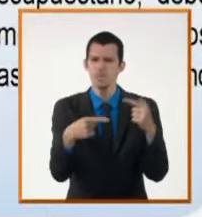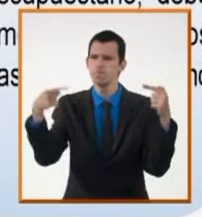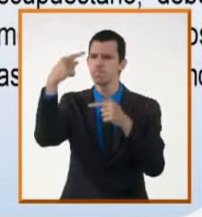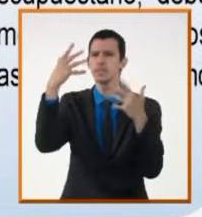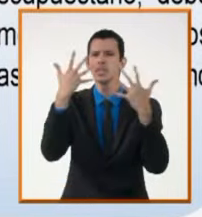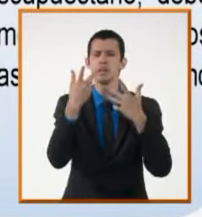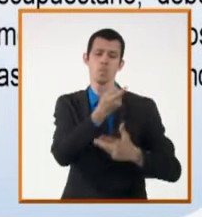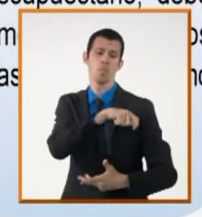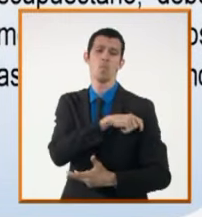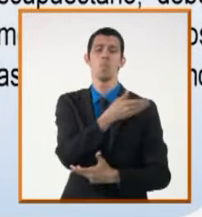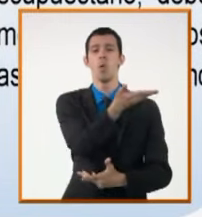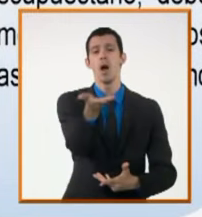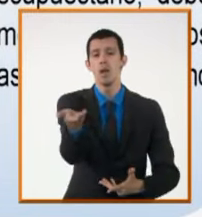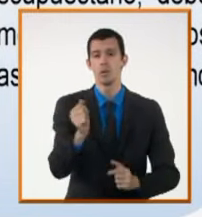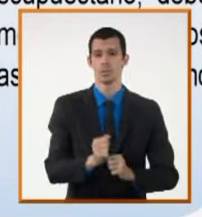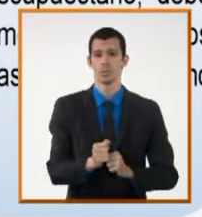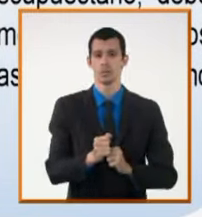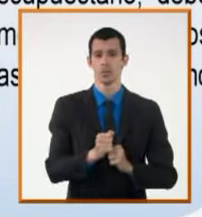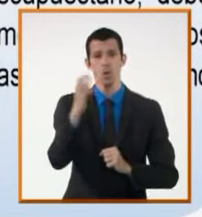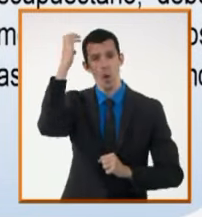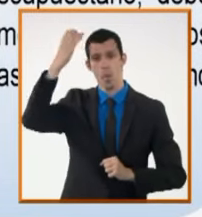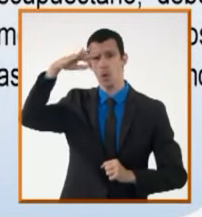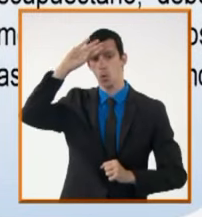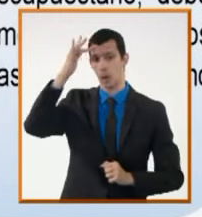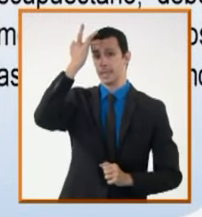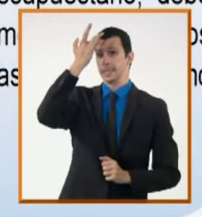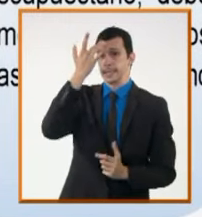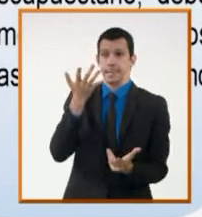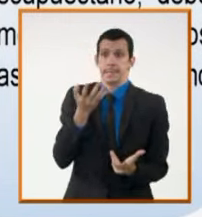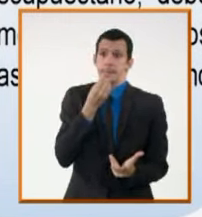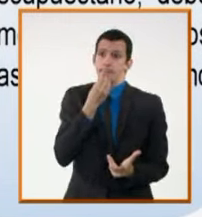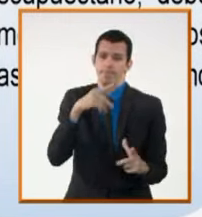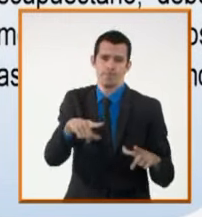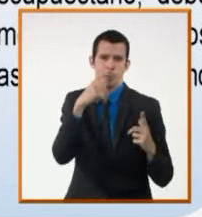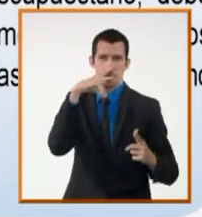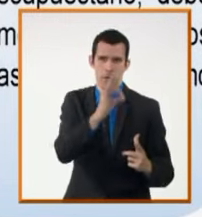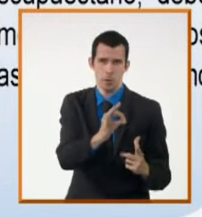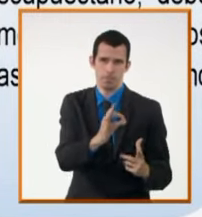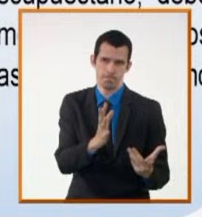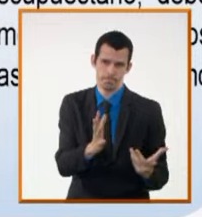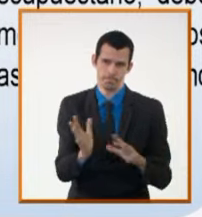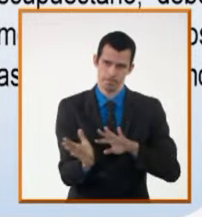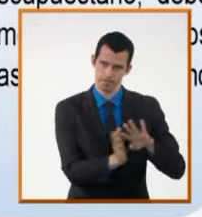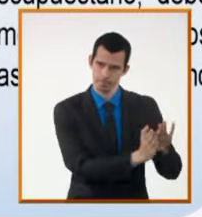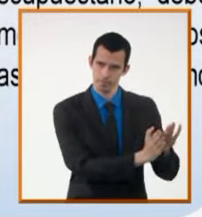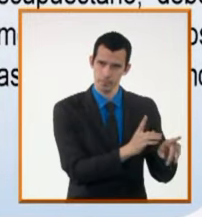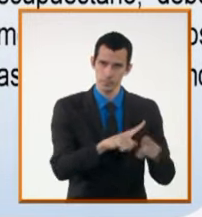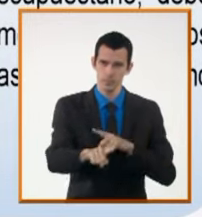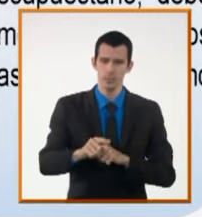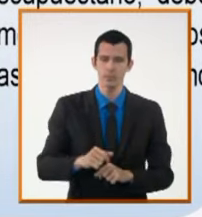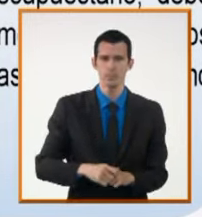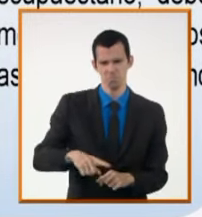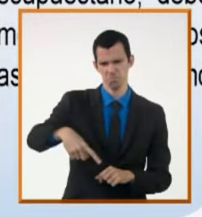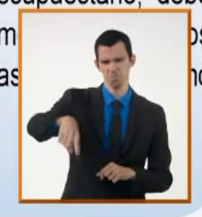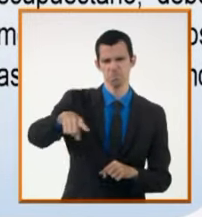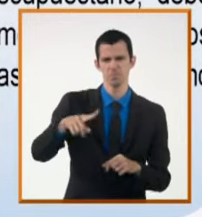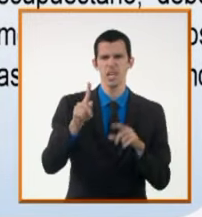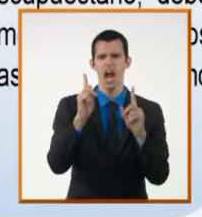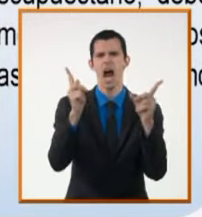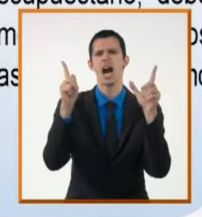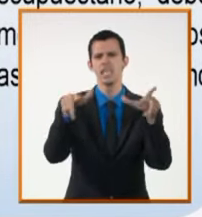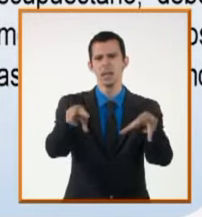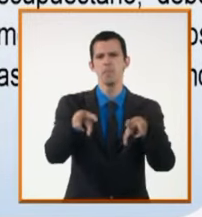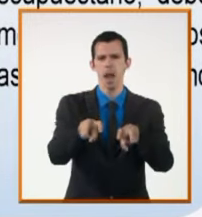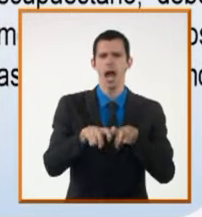se reunirán todas las asambleas municipales para aprobar el plan y el presupuesto del 2024. Tiene que